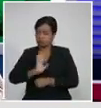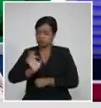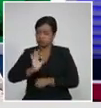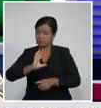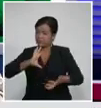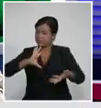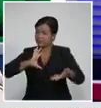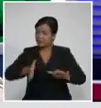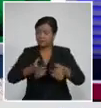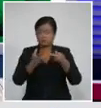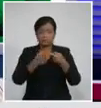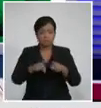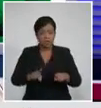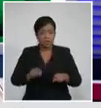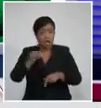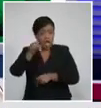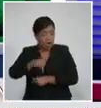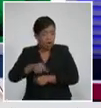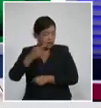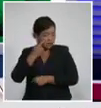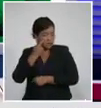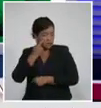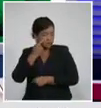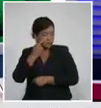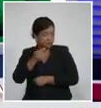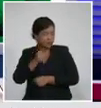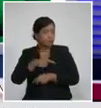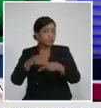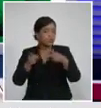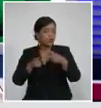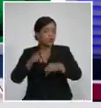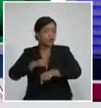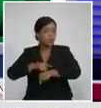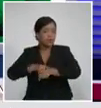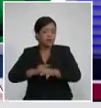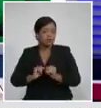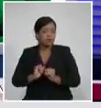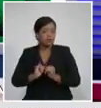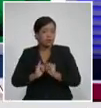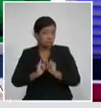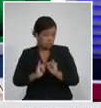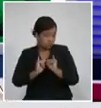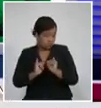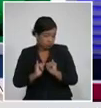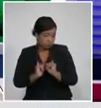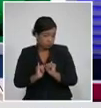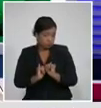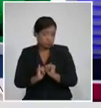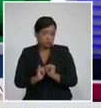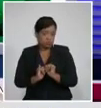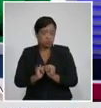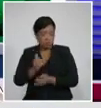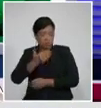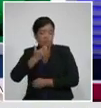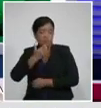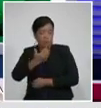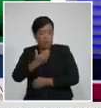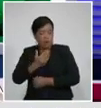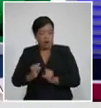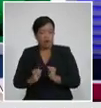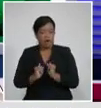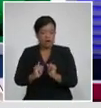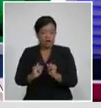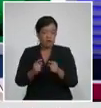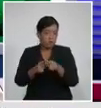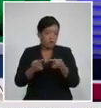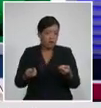con lo que vamos a ver ahora en el segundo momento de esta conferencia, pues muy halagüeño desde el punto de vista de cómo